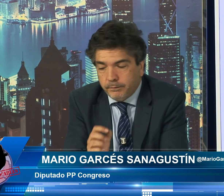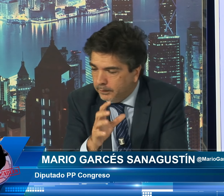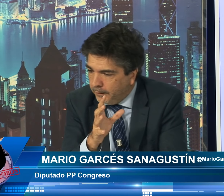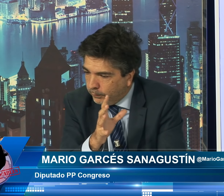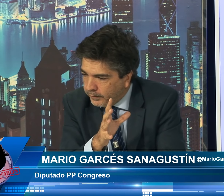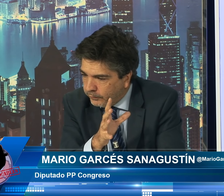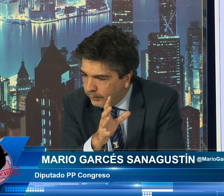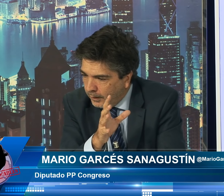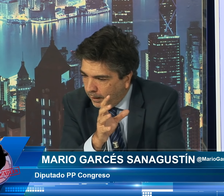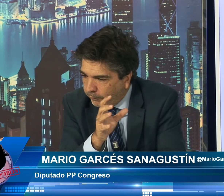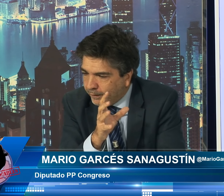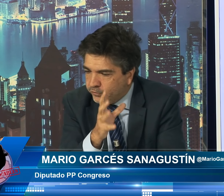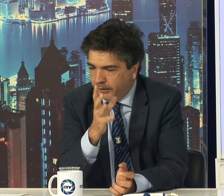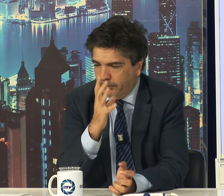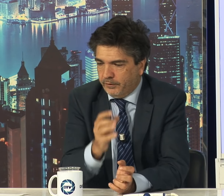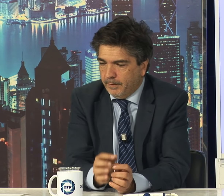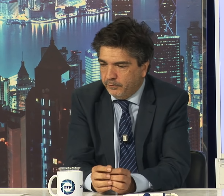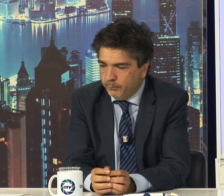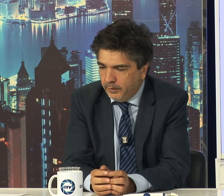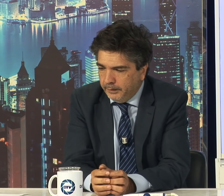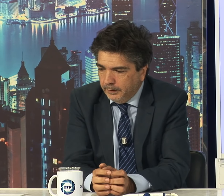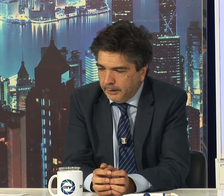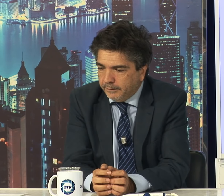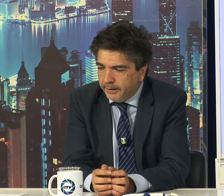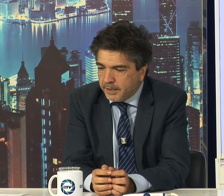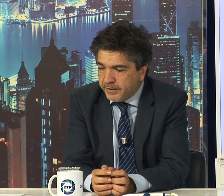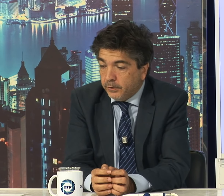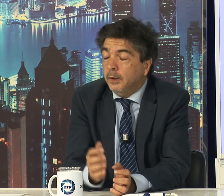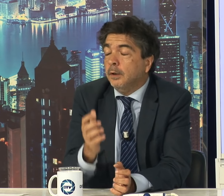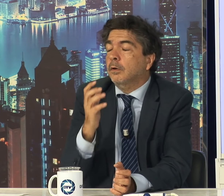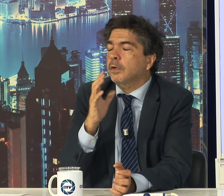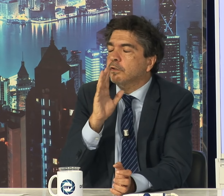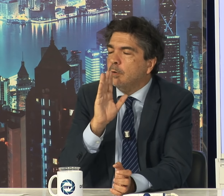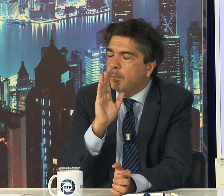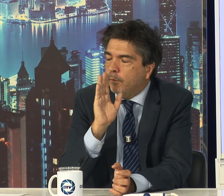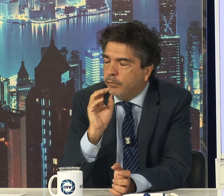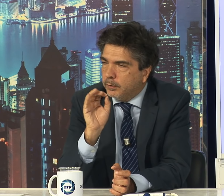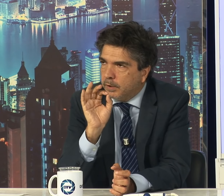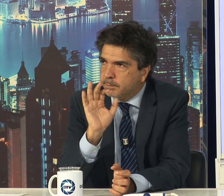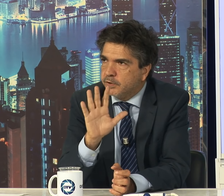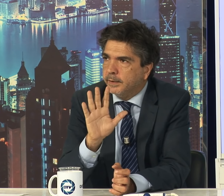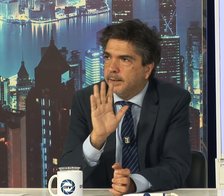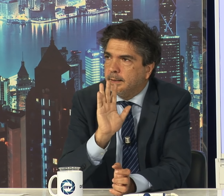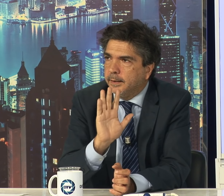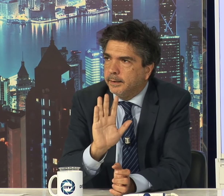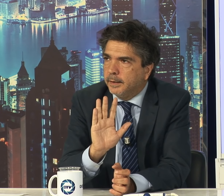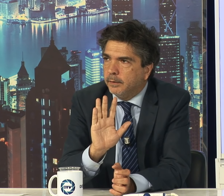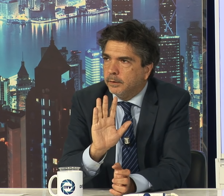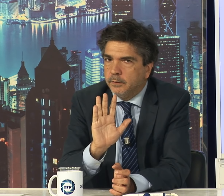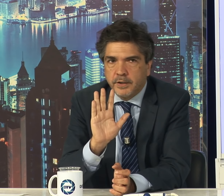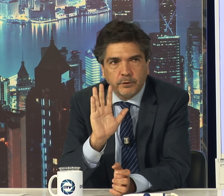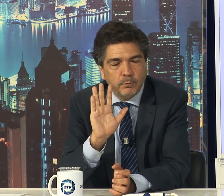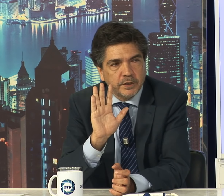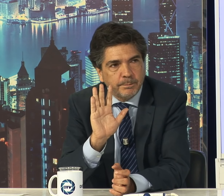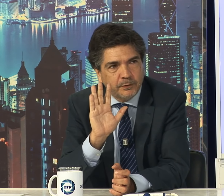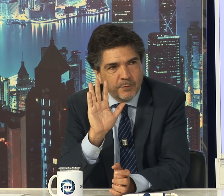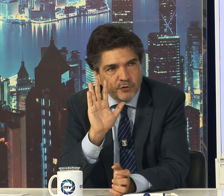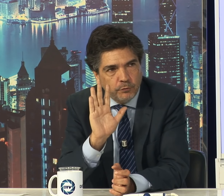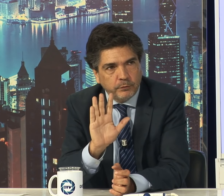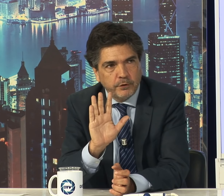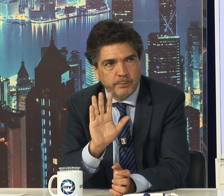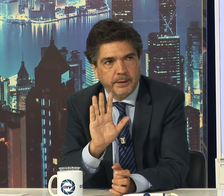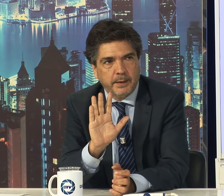afanasito, creo que ha dicho afanositos, que me ha hecho mucha gracia la expresión, no, con esto no me mofo en ninguna expresión mexicana, que quede claro, ¿eh? O sea, yo tengo un